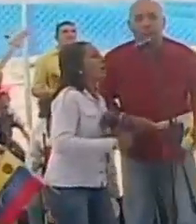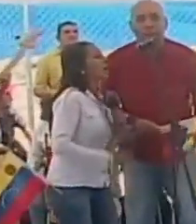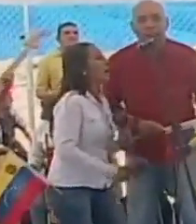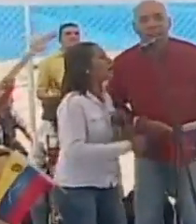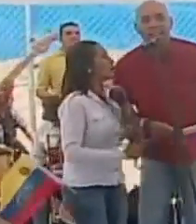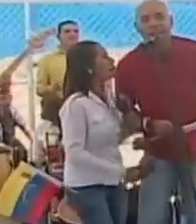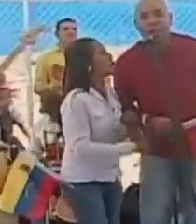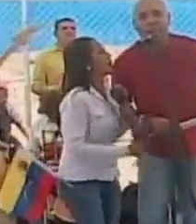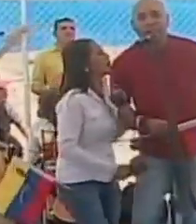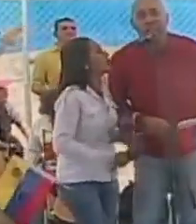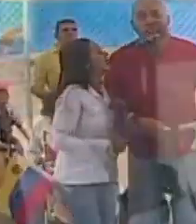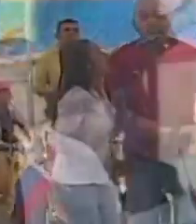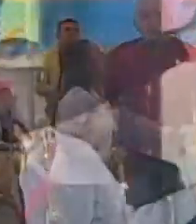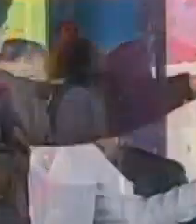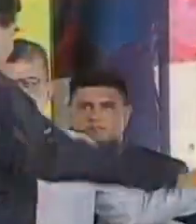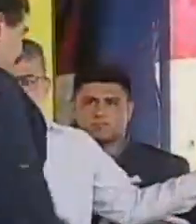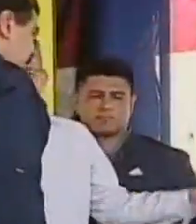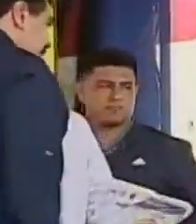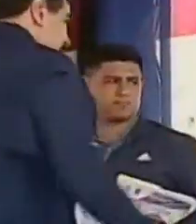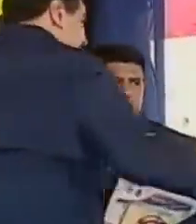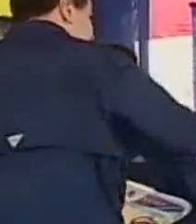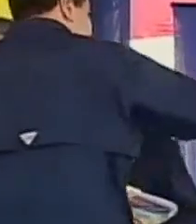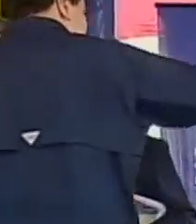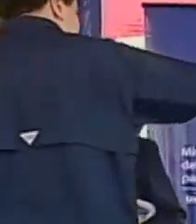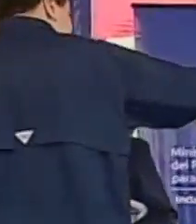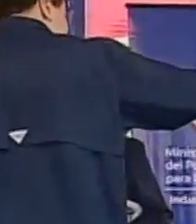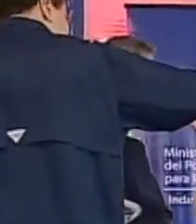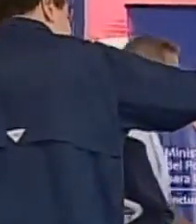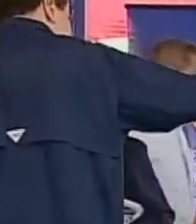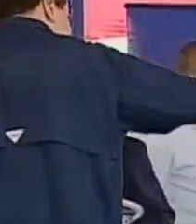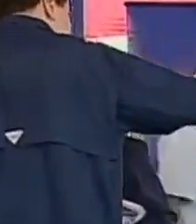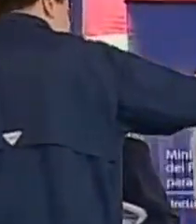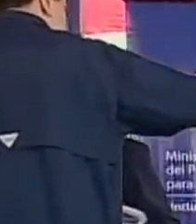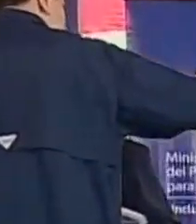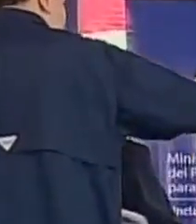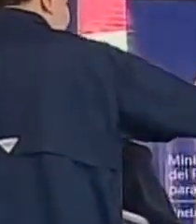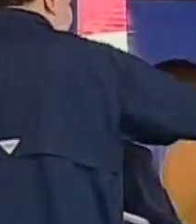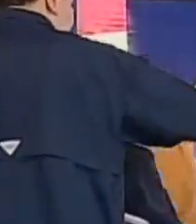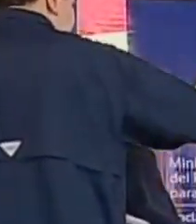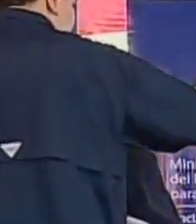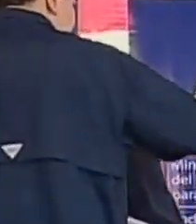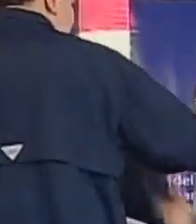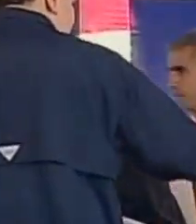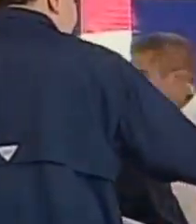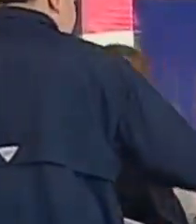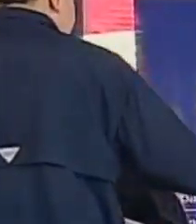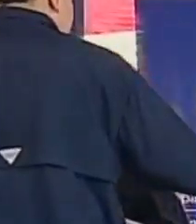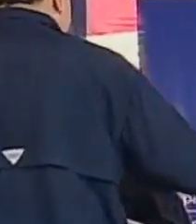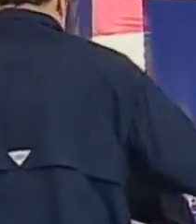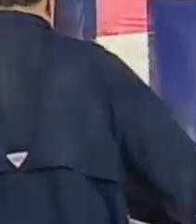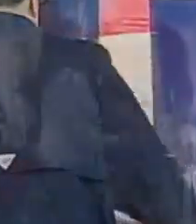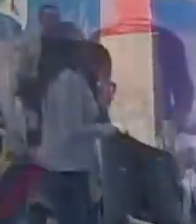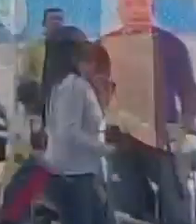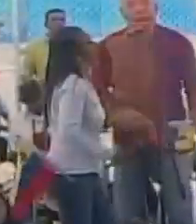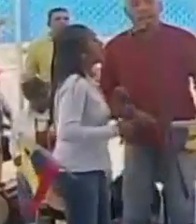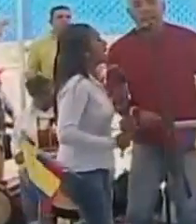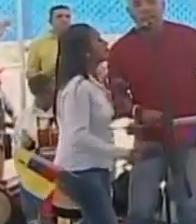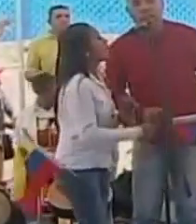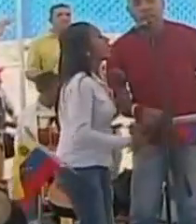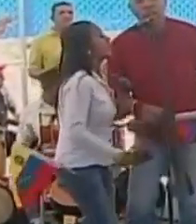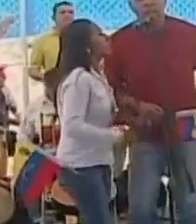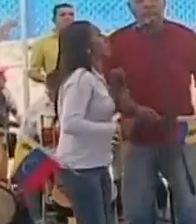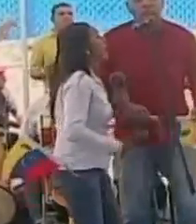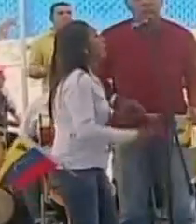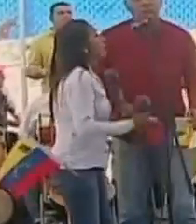fina y alpargata fue el primer calzado que usaron mis pies. Alpargata fina y